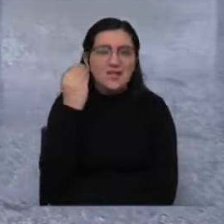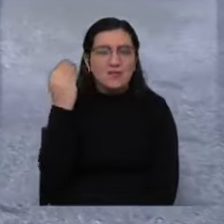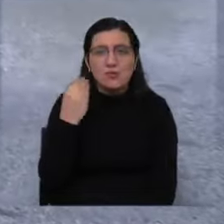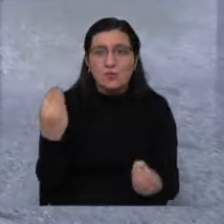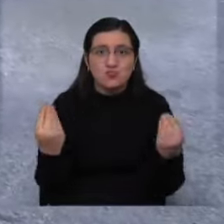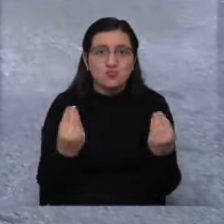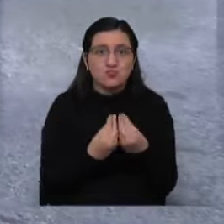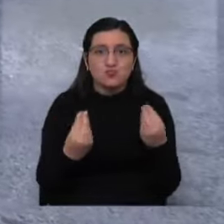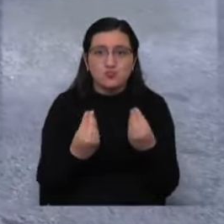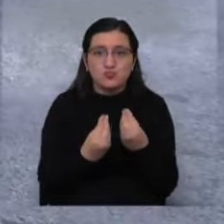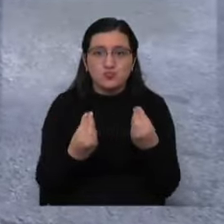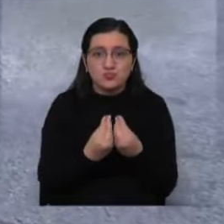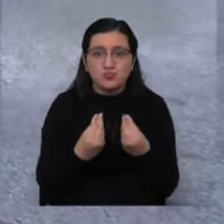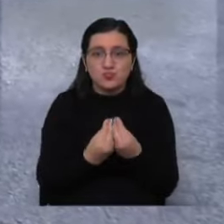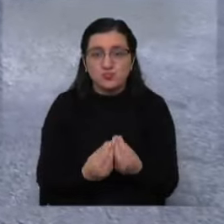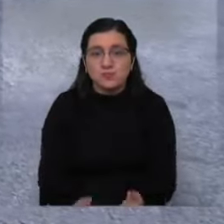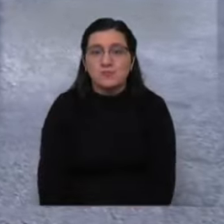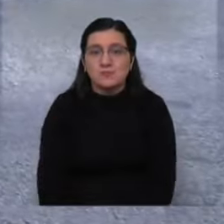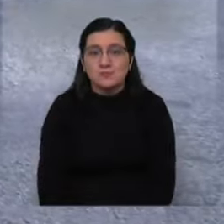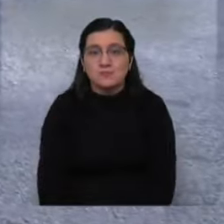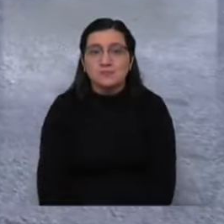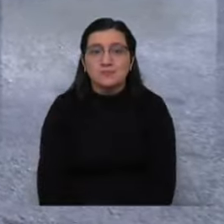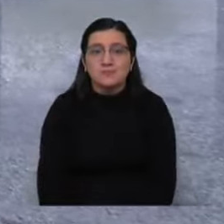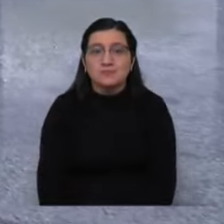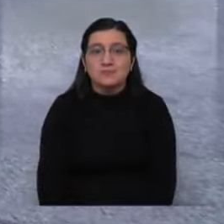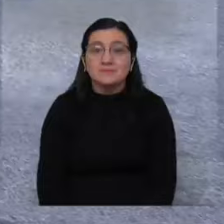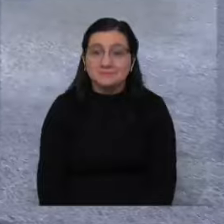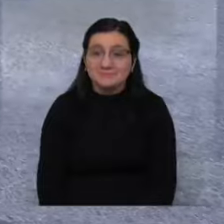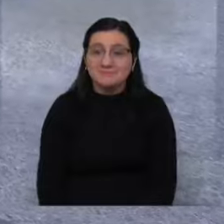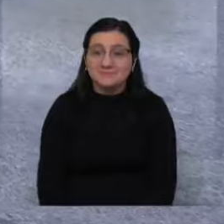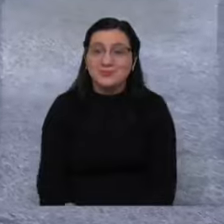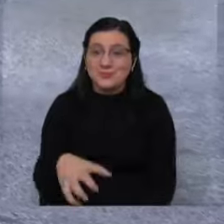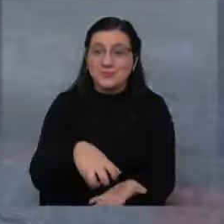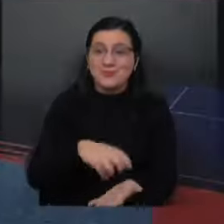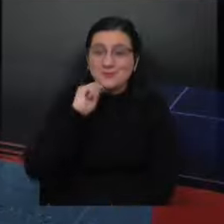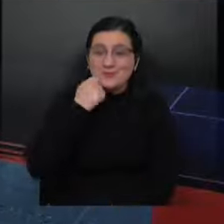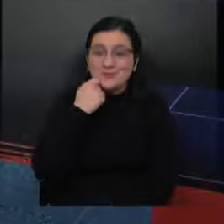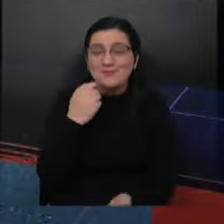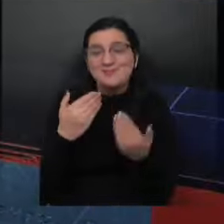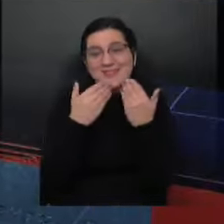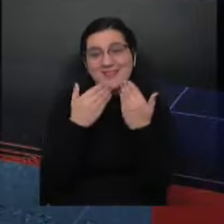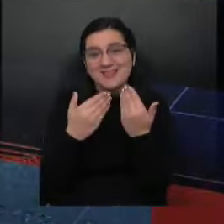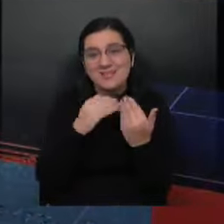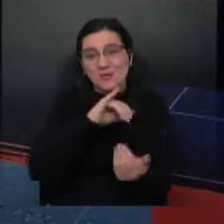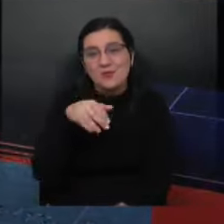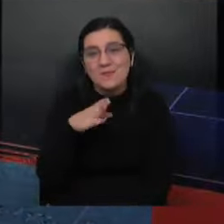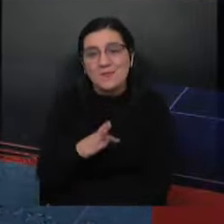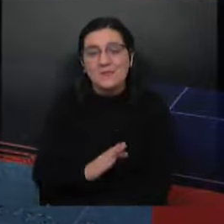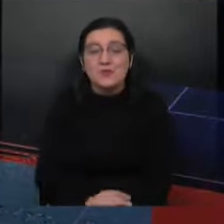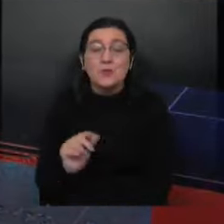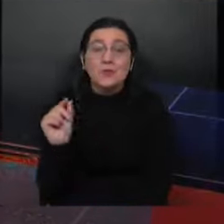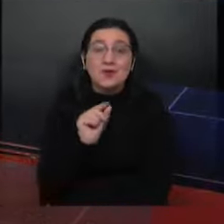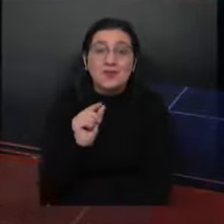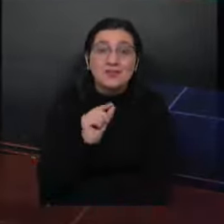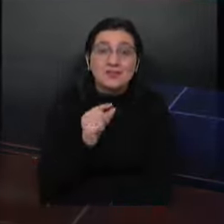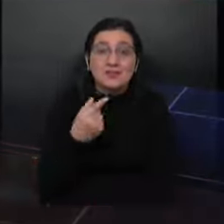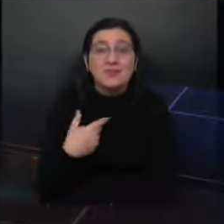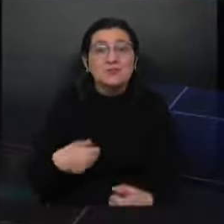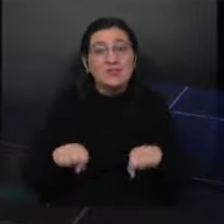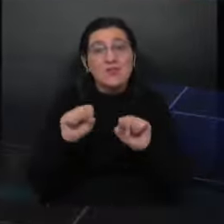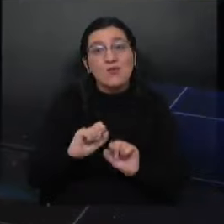llena uno no consigue lugar en las mesas no es un lugar lindo muy bien muchas gracias J el minutos No más nos vas a develar